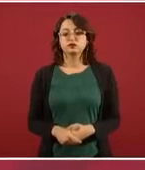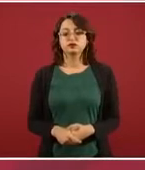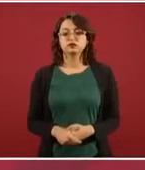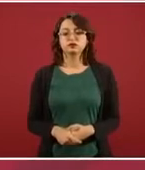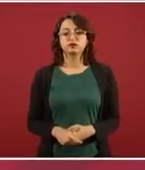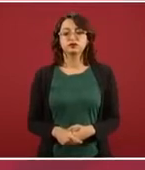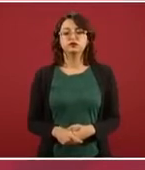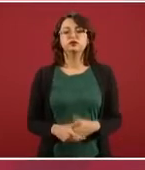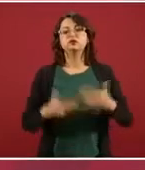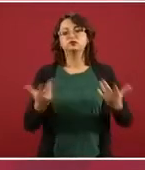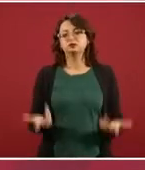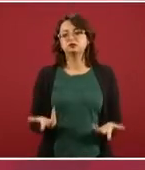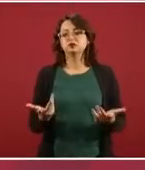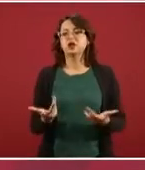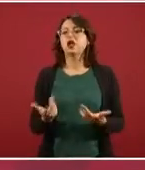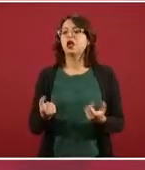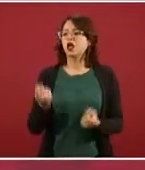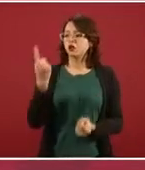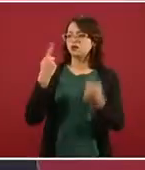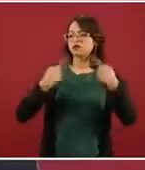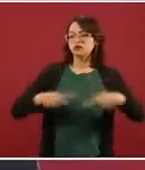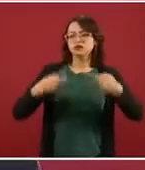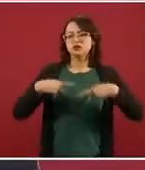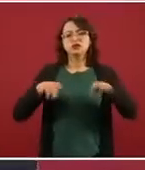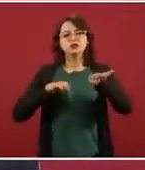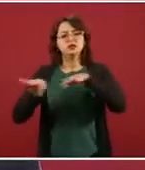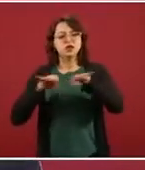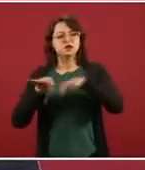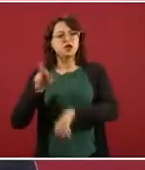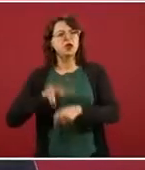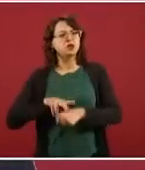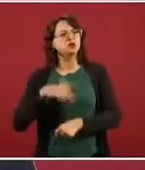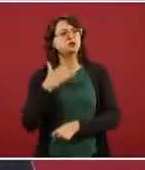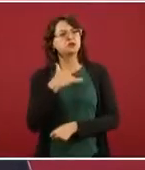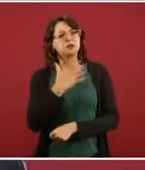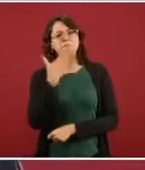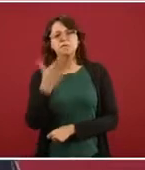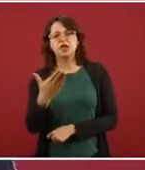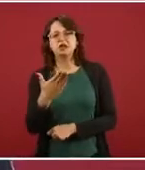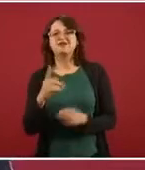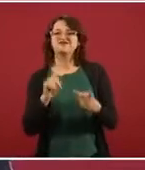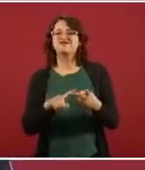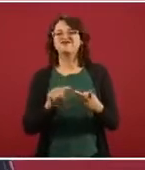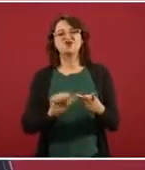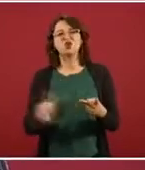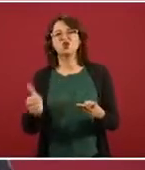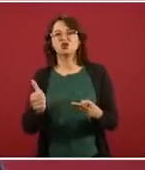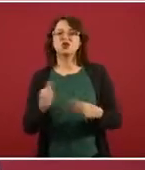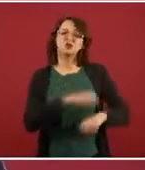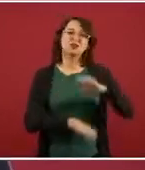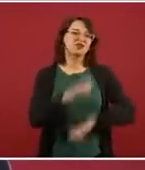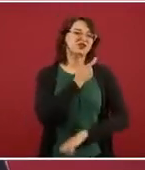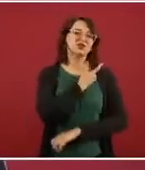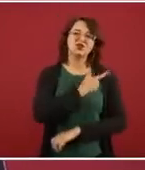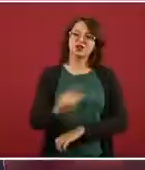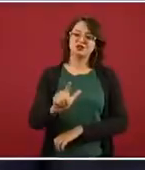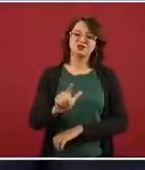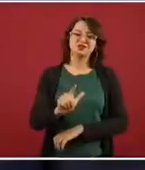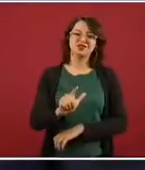que ven bien los trabajadores y otra parte que no gusta a los empresarios.